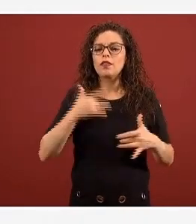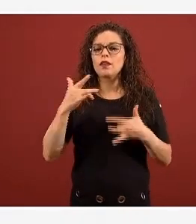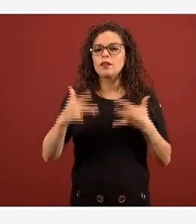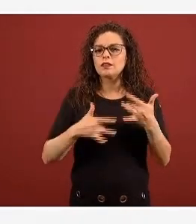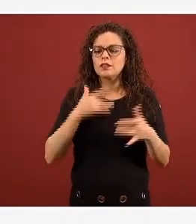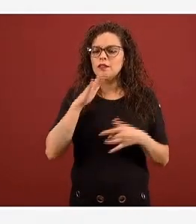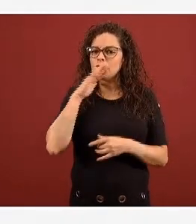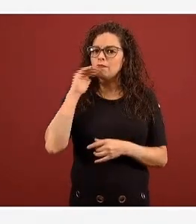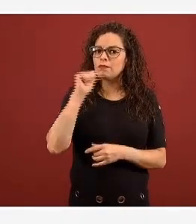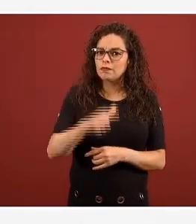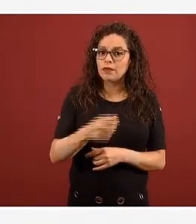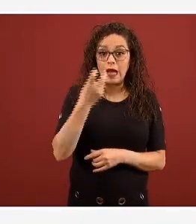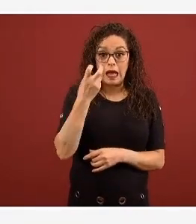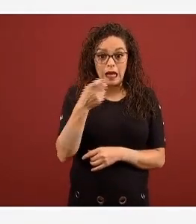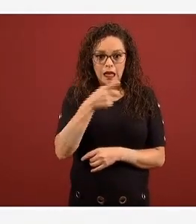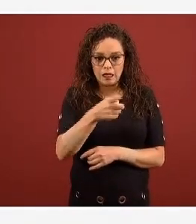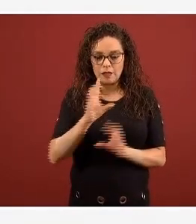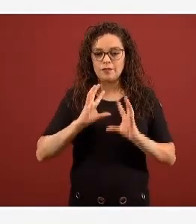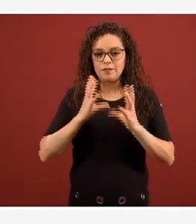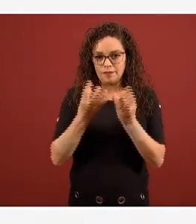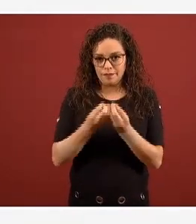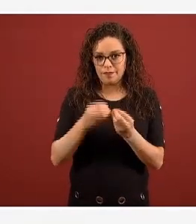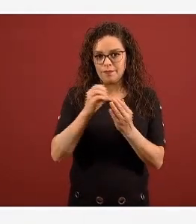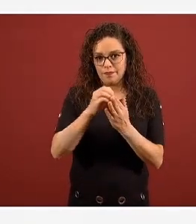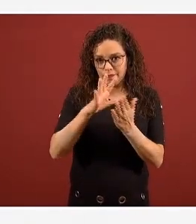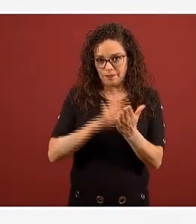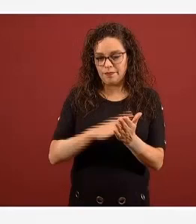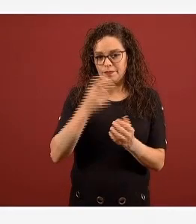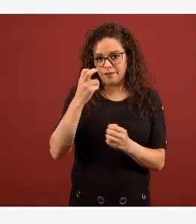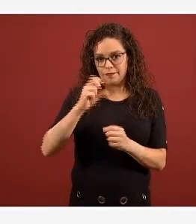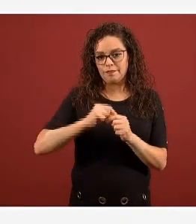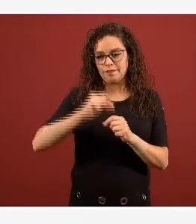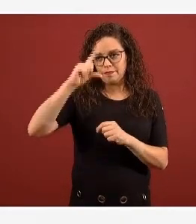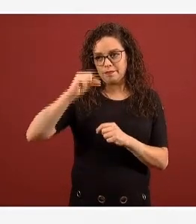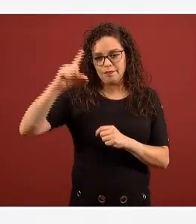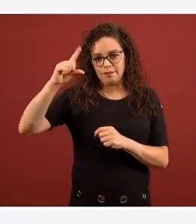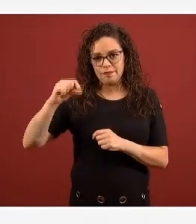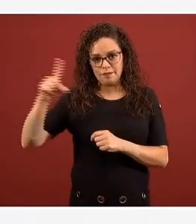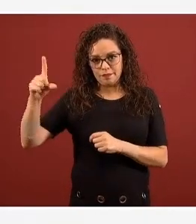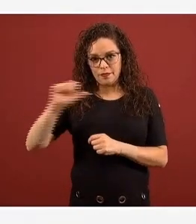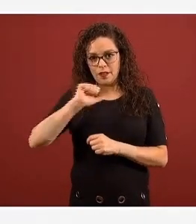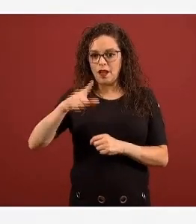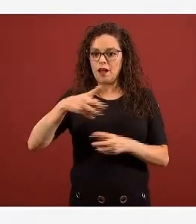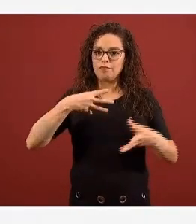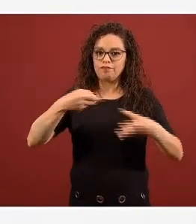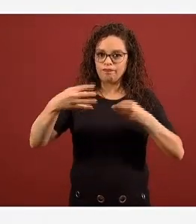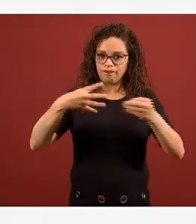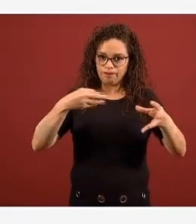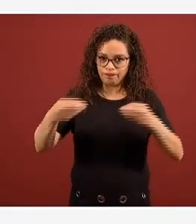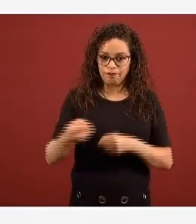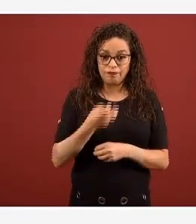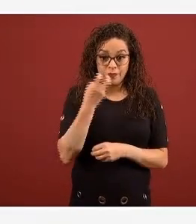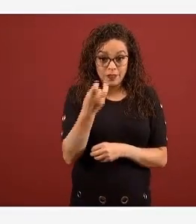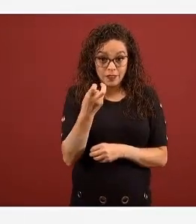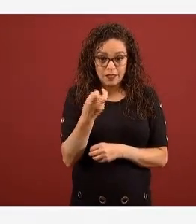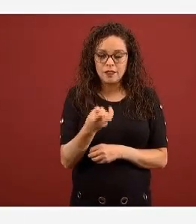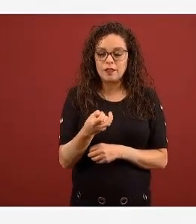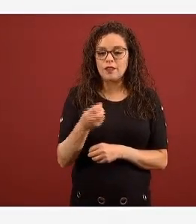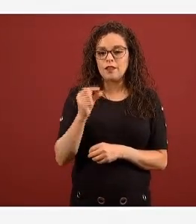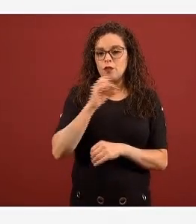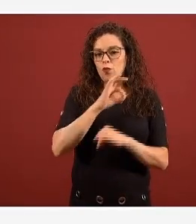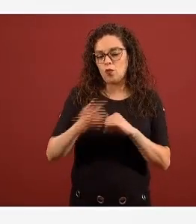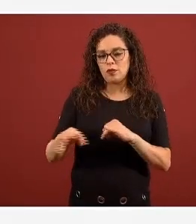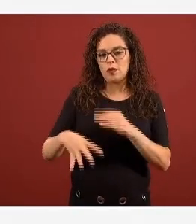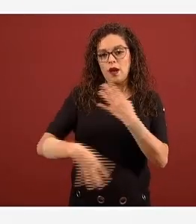ver también cuál es la tendencia que está llevando la transmisión, en este caso en los últimos